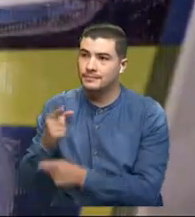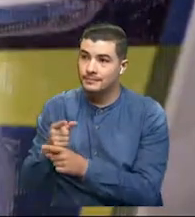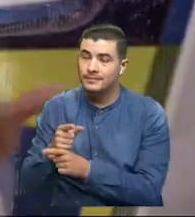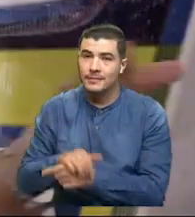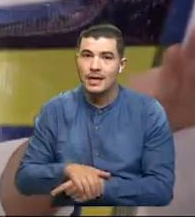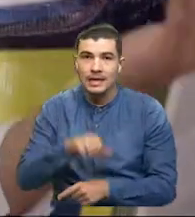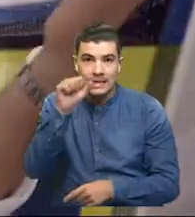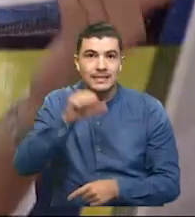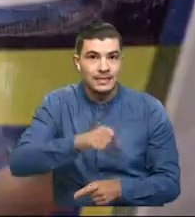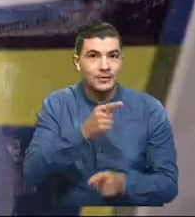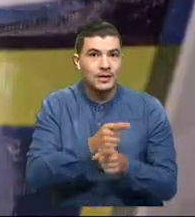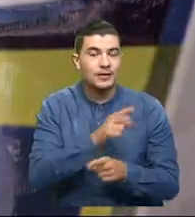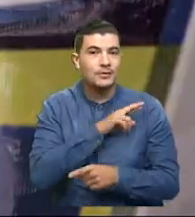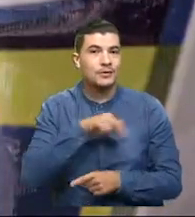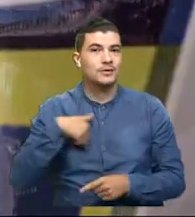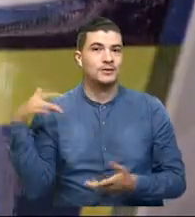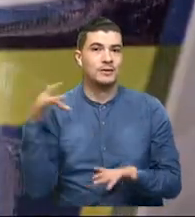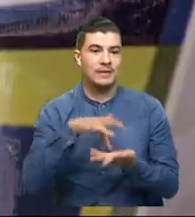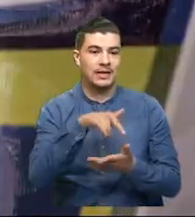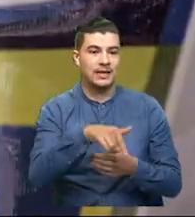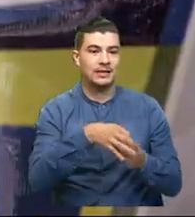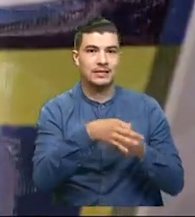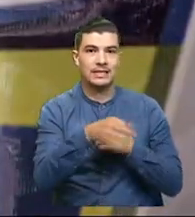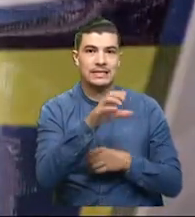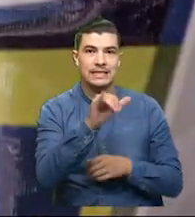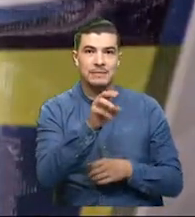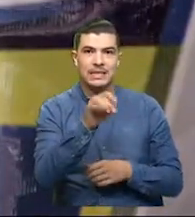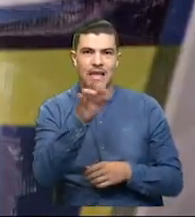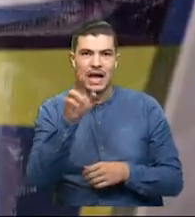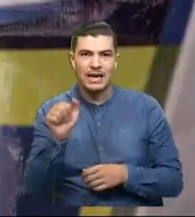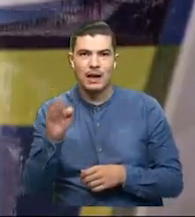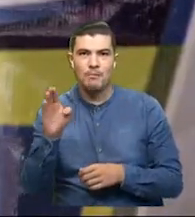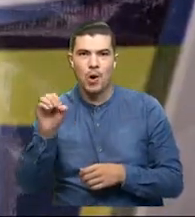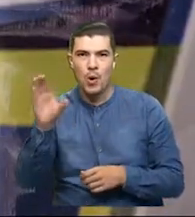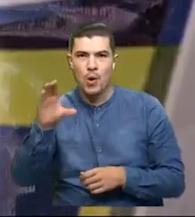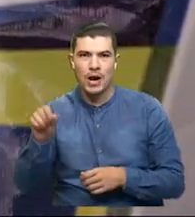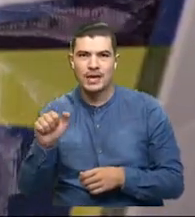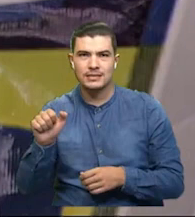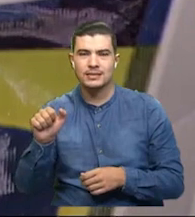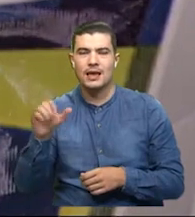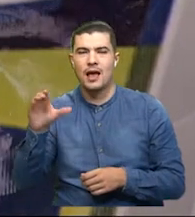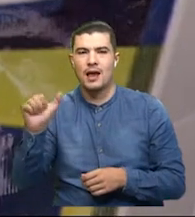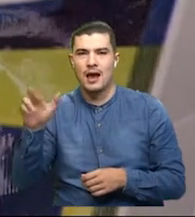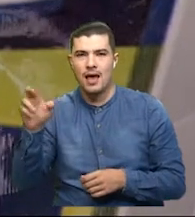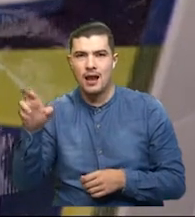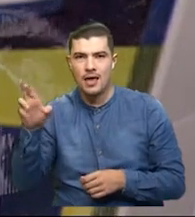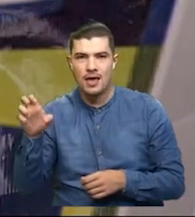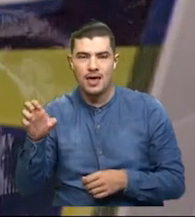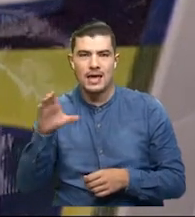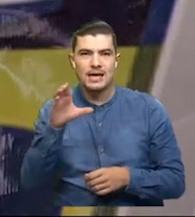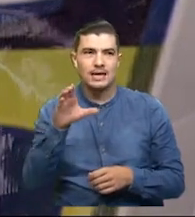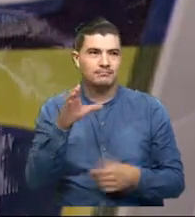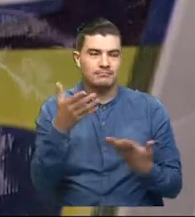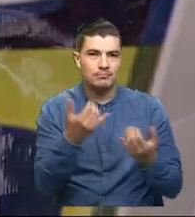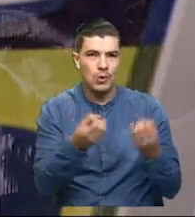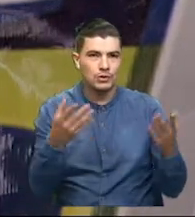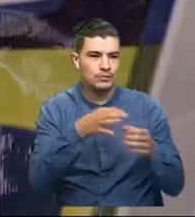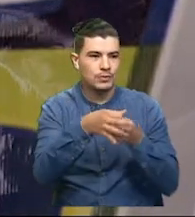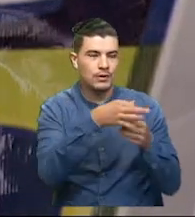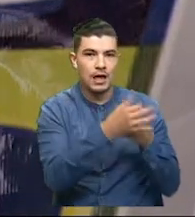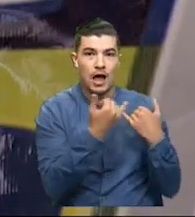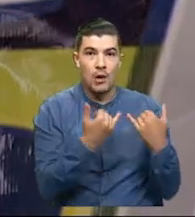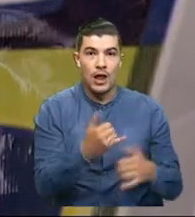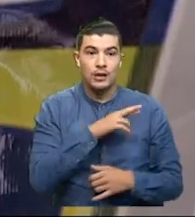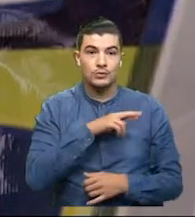aquí estuvimos en Cimitarra, en Bocas del Carare, en Puerto Parra. Y hoy ya el informe que tenemos ahora, primero, tenemos más de